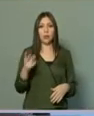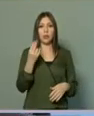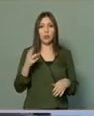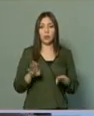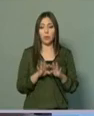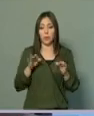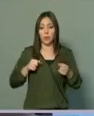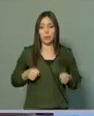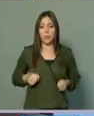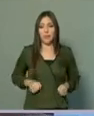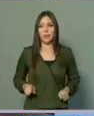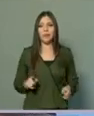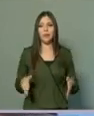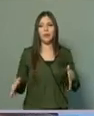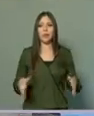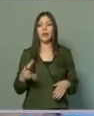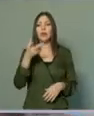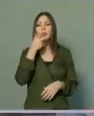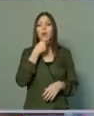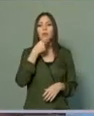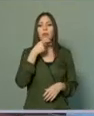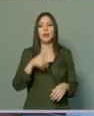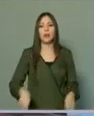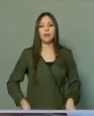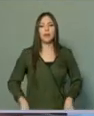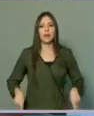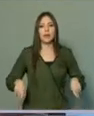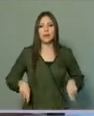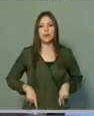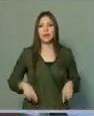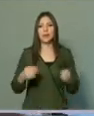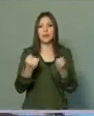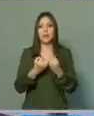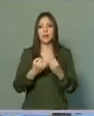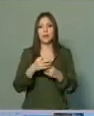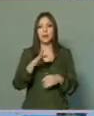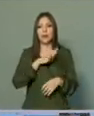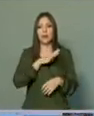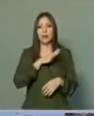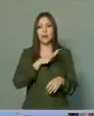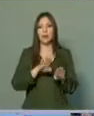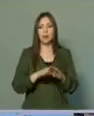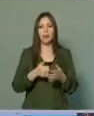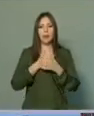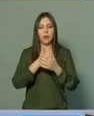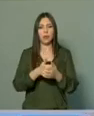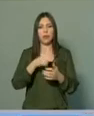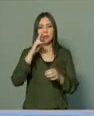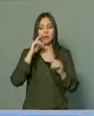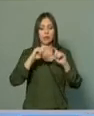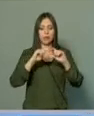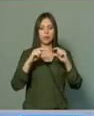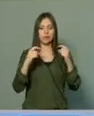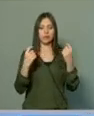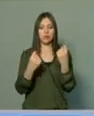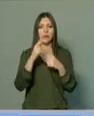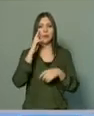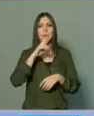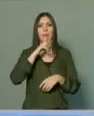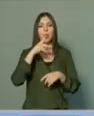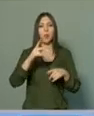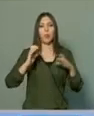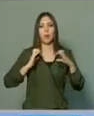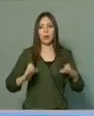súper pegadito. Y veía en los hombres estos pants que también tenían una rayita en la parte de atrás que te ayuda también a que se te vea mejor la figura,